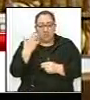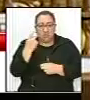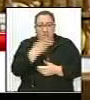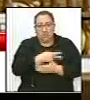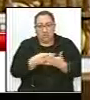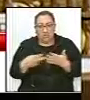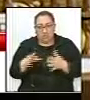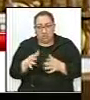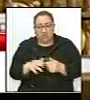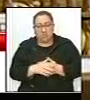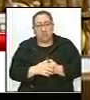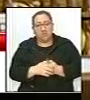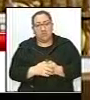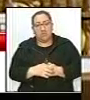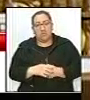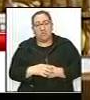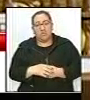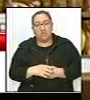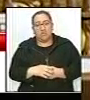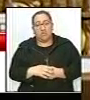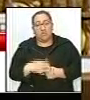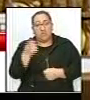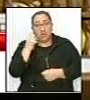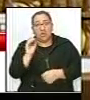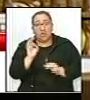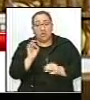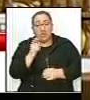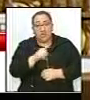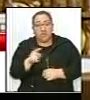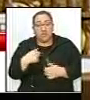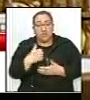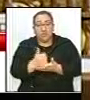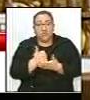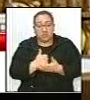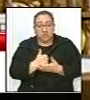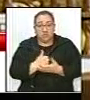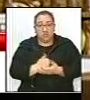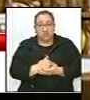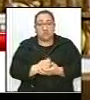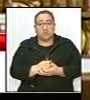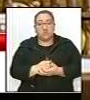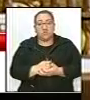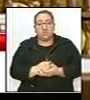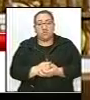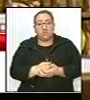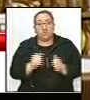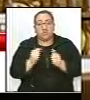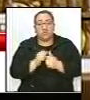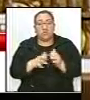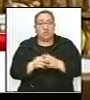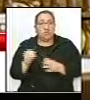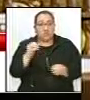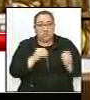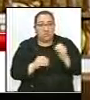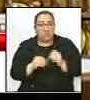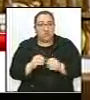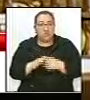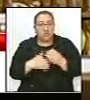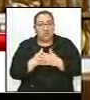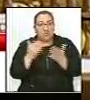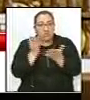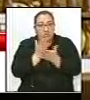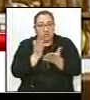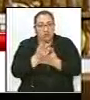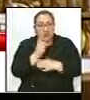semanas aproximadamente con ONUDI para justamente que ellos nos ayuden con la parte ya más de la implementación de los estudios